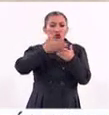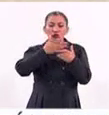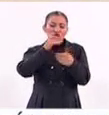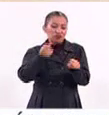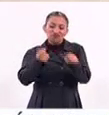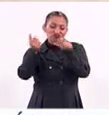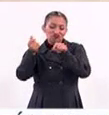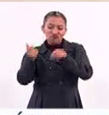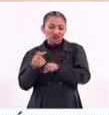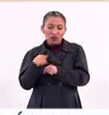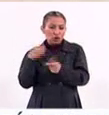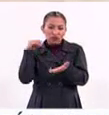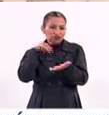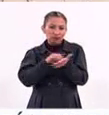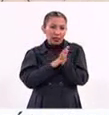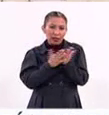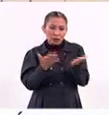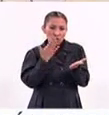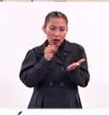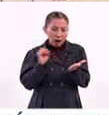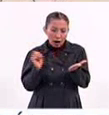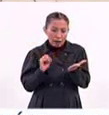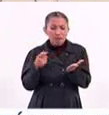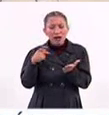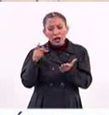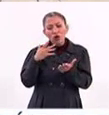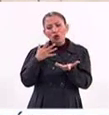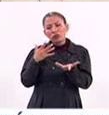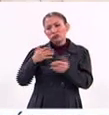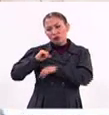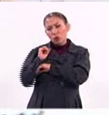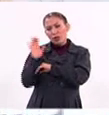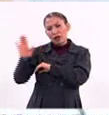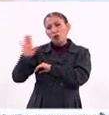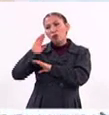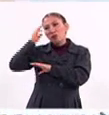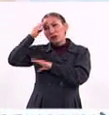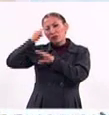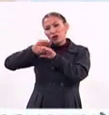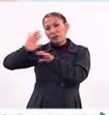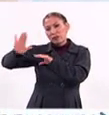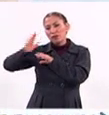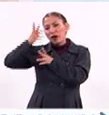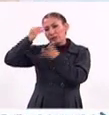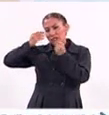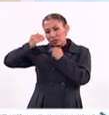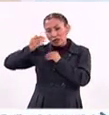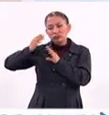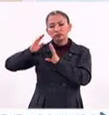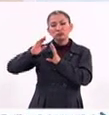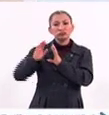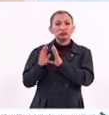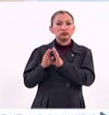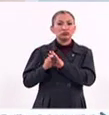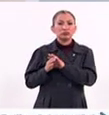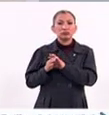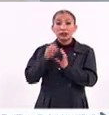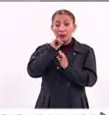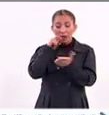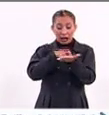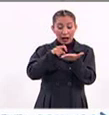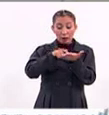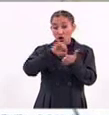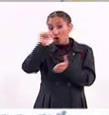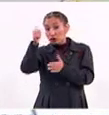entraron a la edición, sin embargo, quedan como pues parte del aprendizaje Y además del